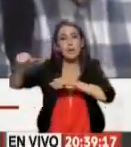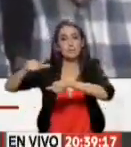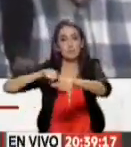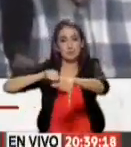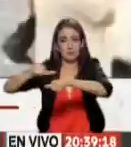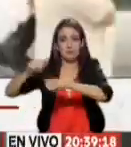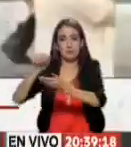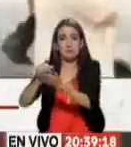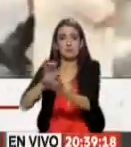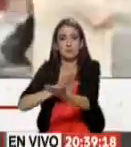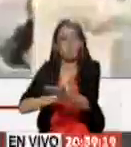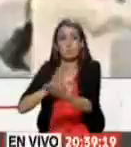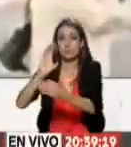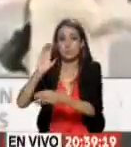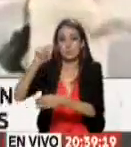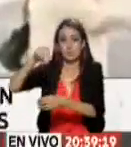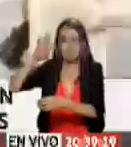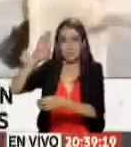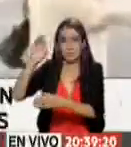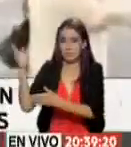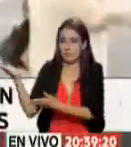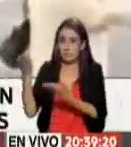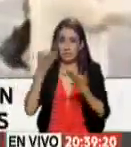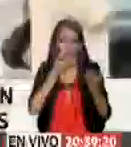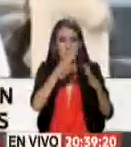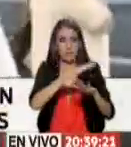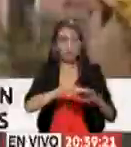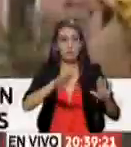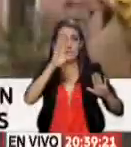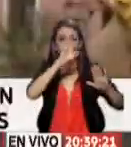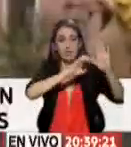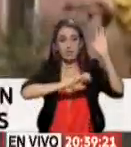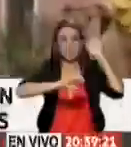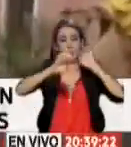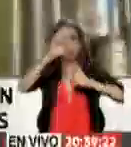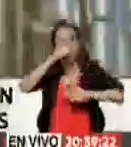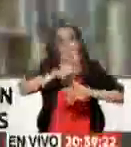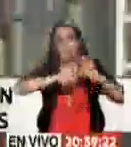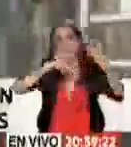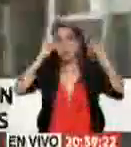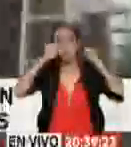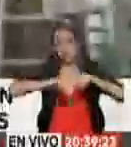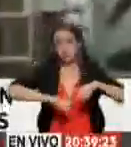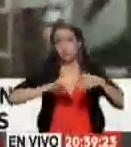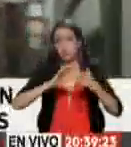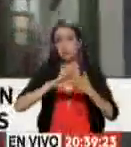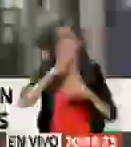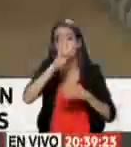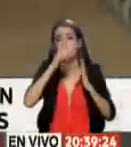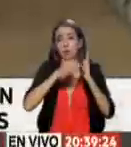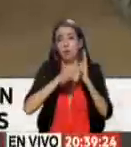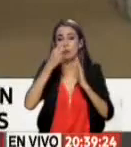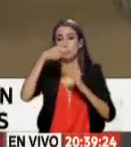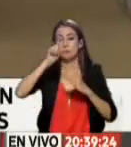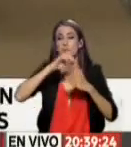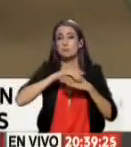los proyectos. Sin embargo, la valoración inicial con la cual partiría la posible concesión de CNT en 4.000 millones de dólares genera